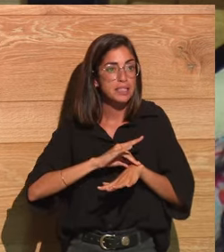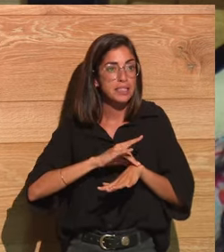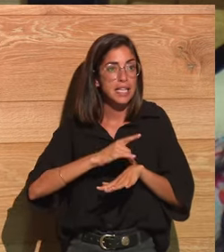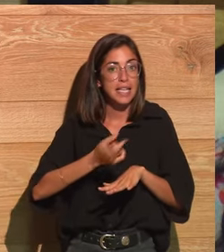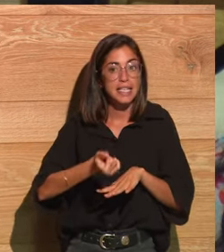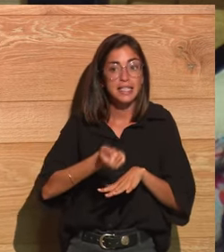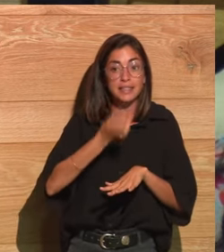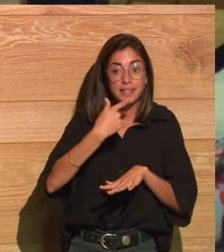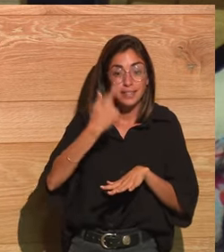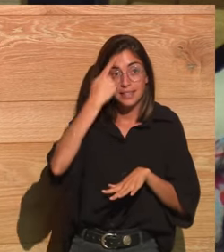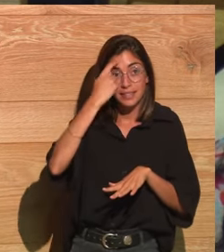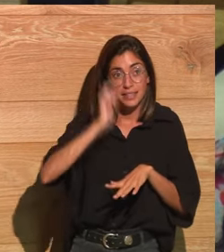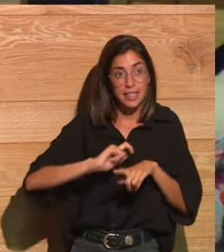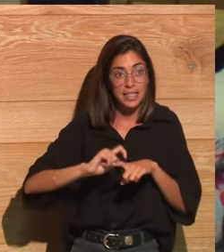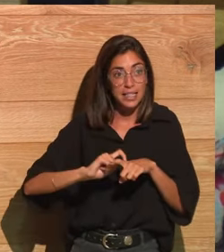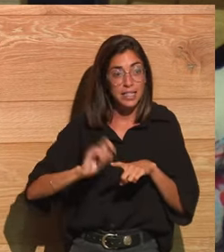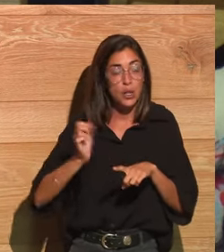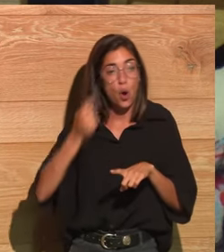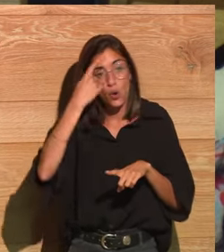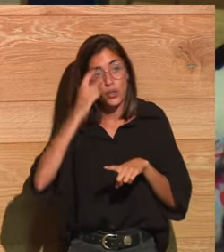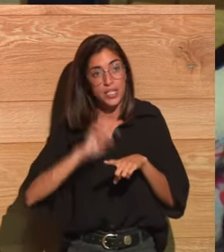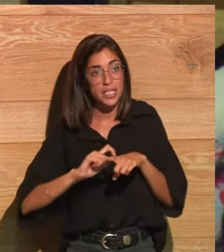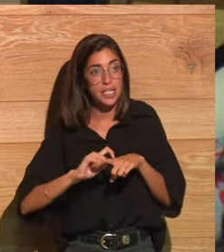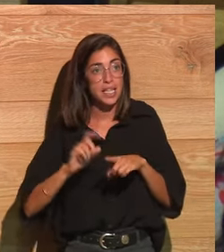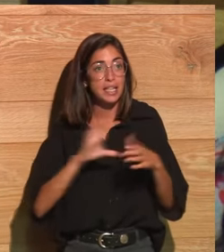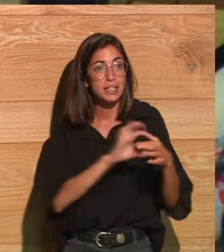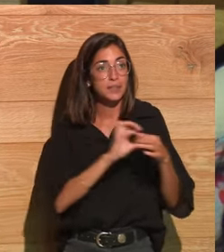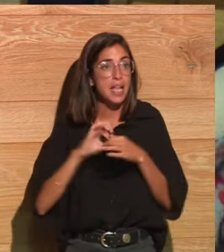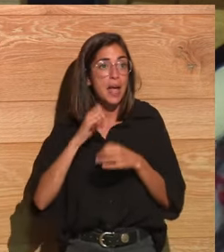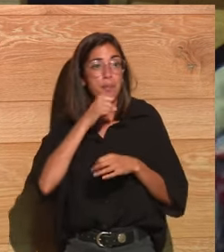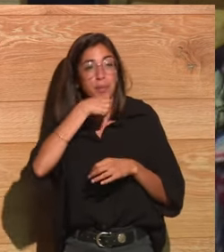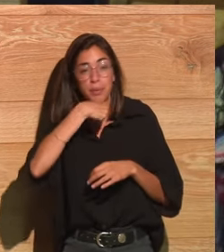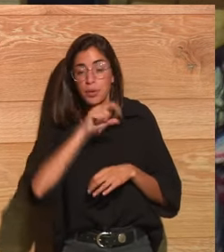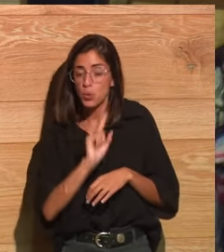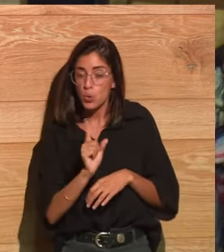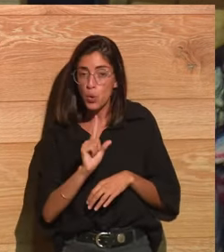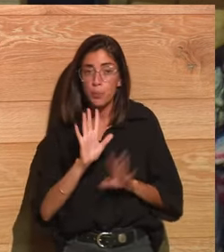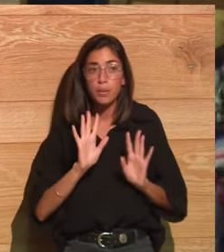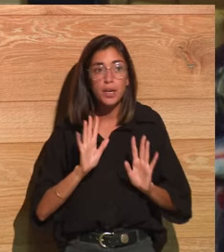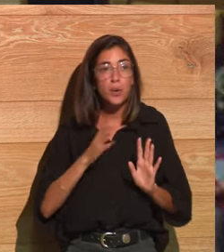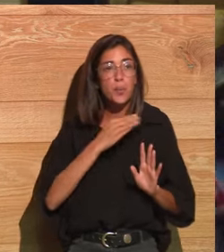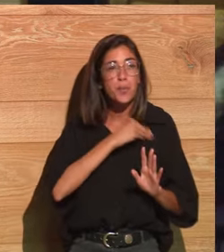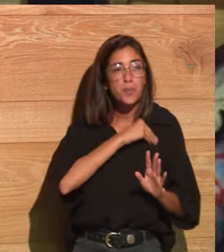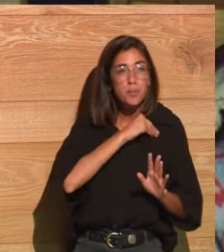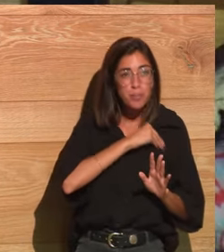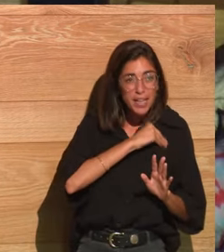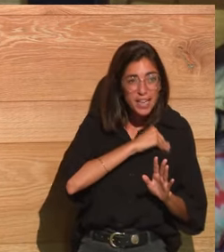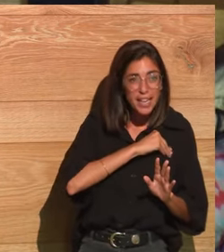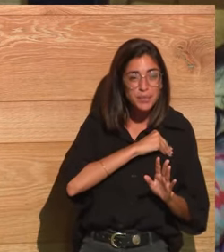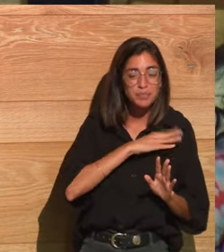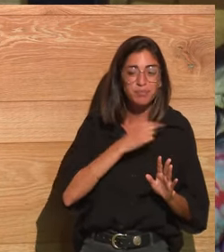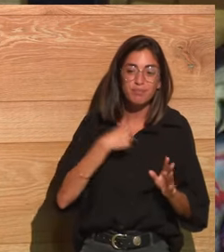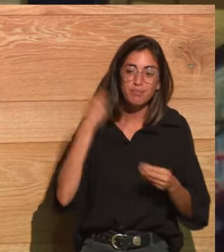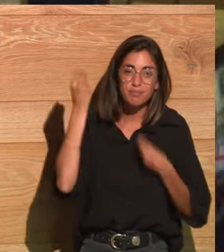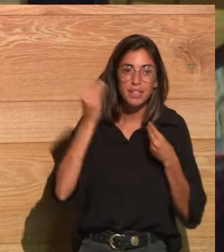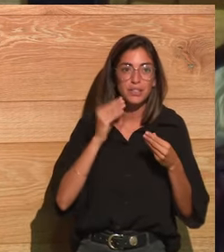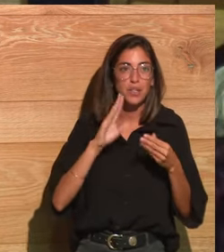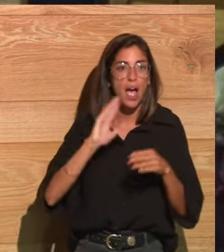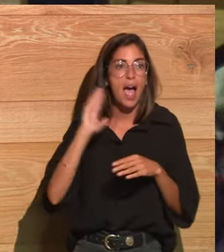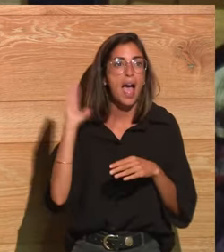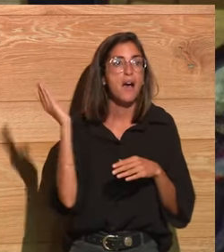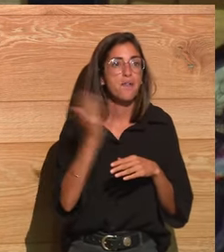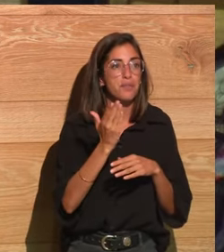psiquiátricas o psicológicas no asociadas al envejecimiento, sino que desgraciadamente además parece que cada vez más